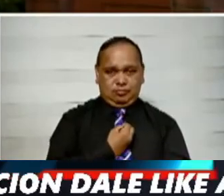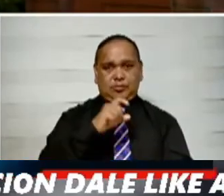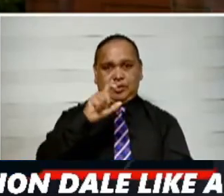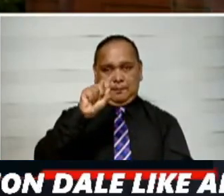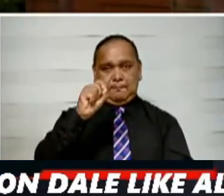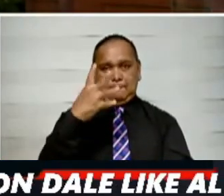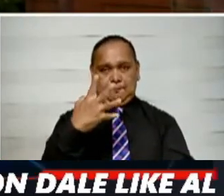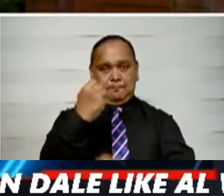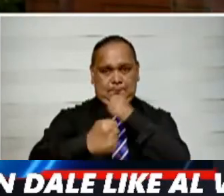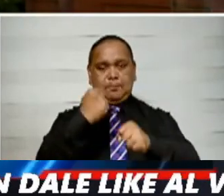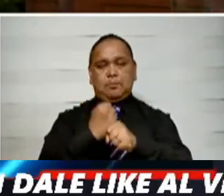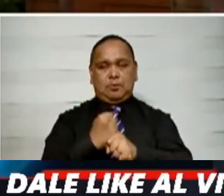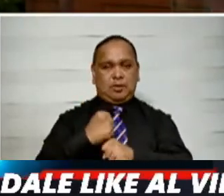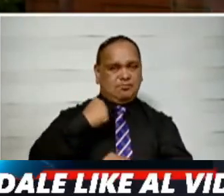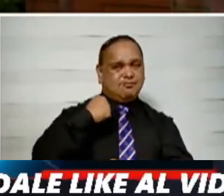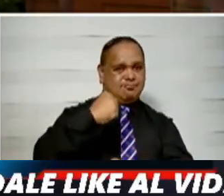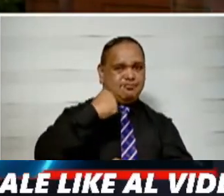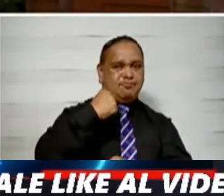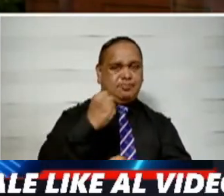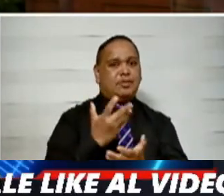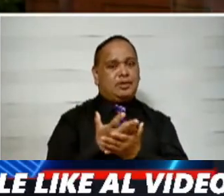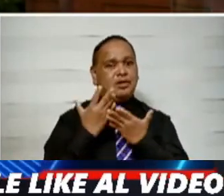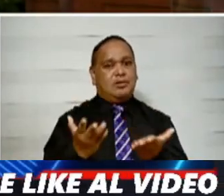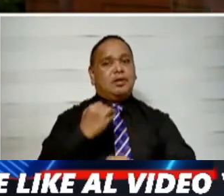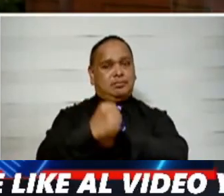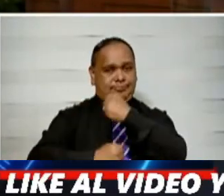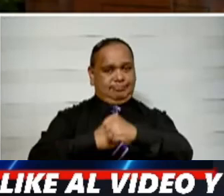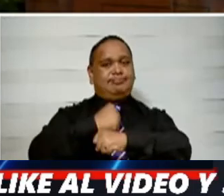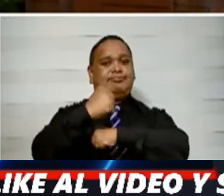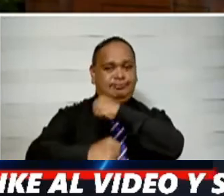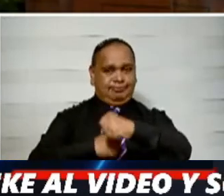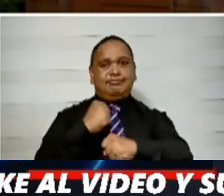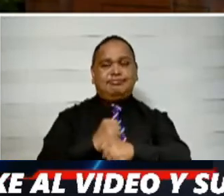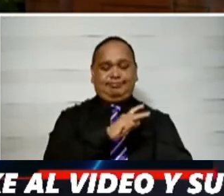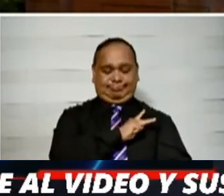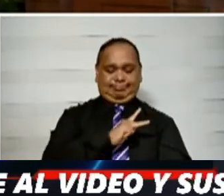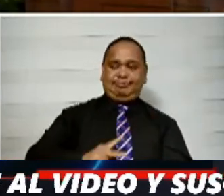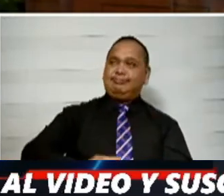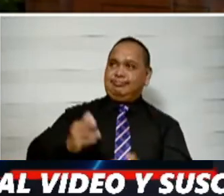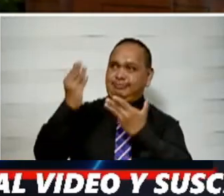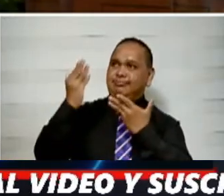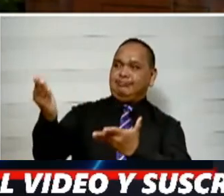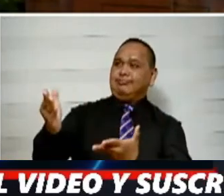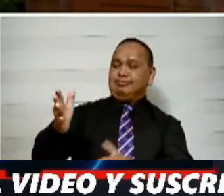en una lucha contra el poder, pues no aguantaremos ahora estos años en donde veo a nuestro presidente